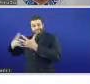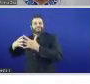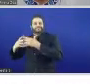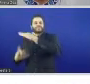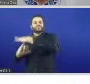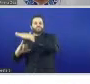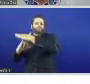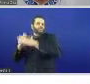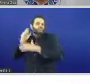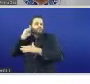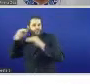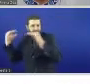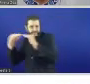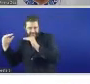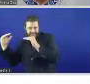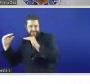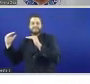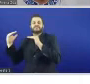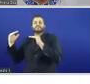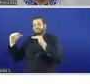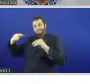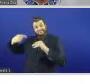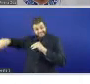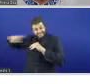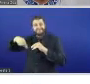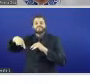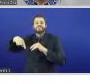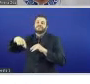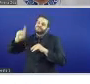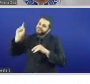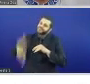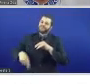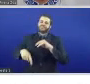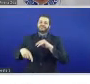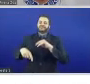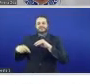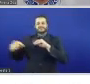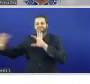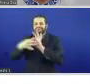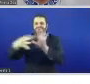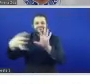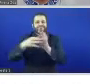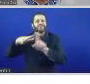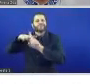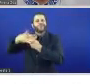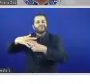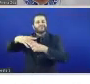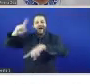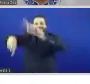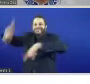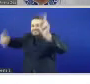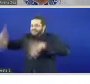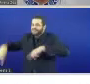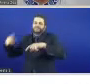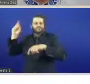de ser más incluyentes en sus realidades, para salirse también de sus áreas de confort de quienes